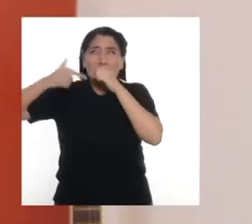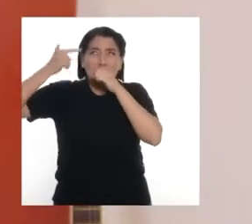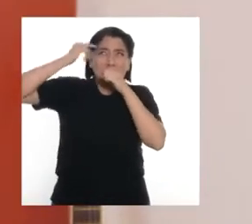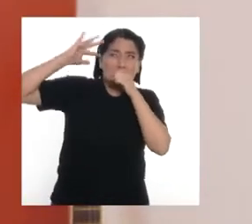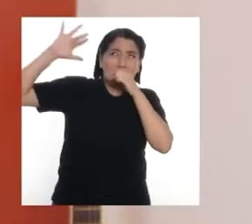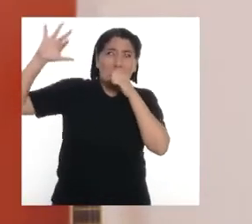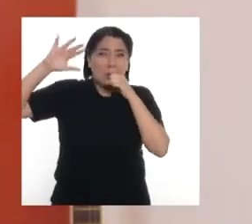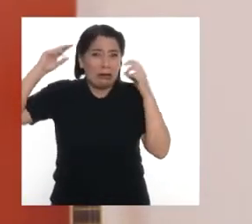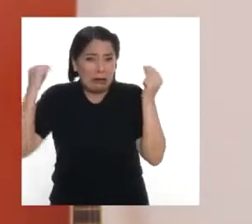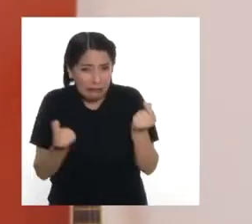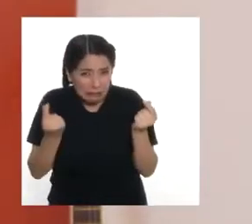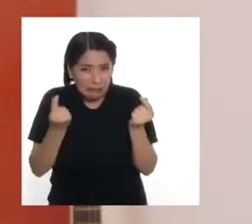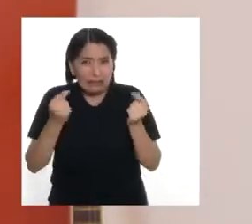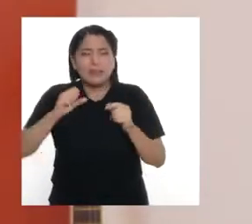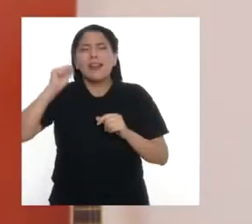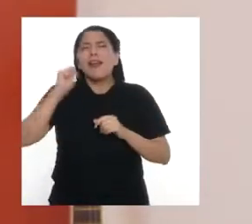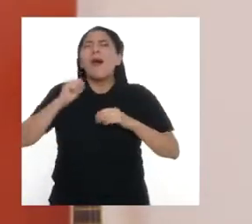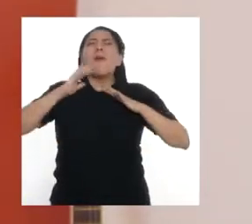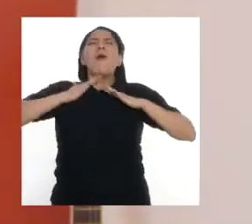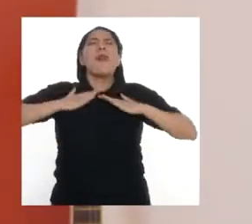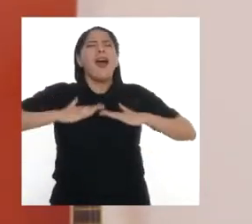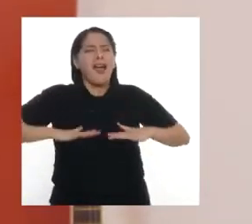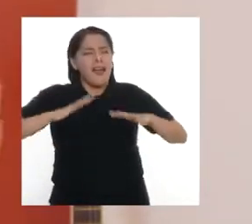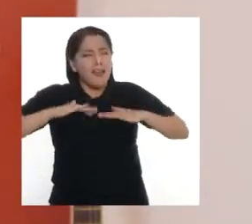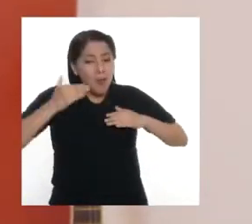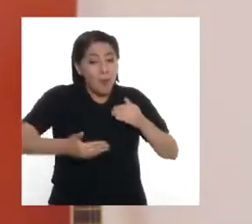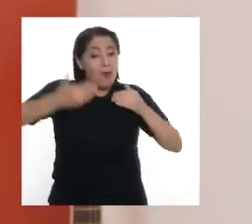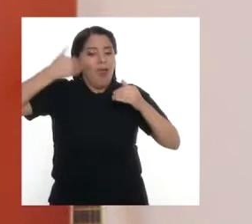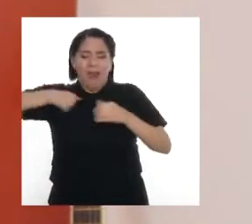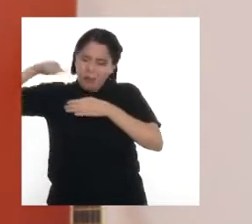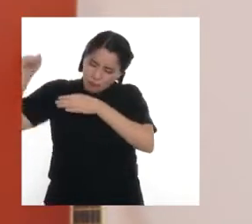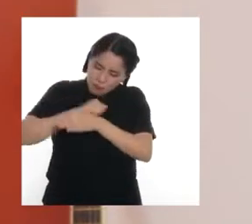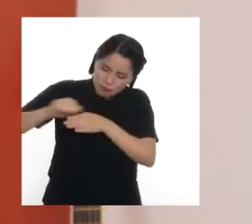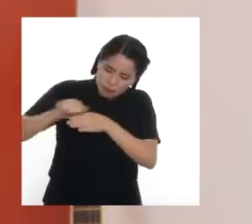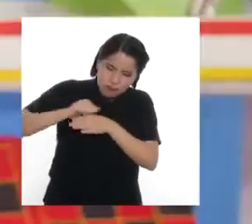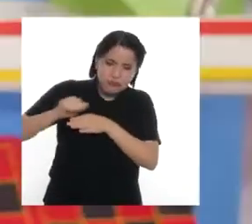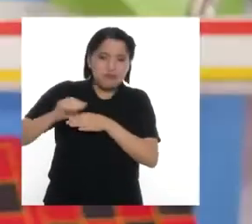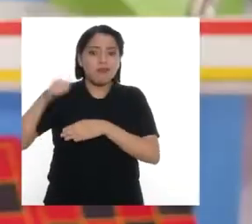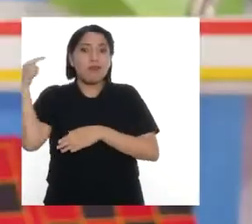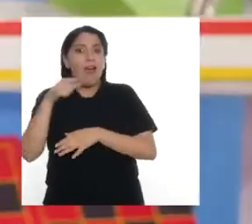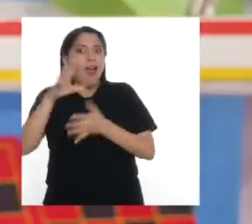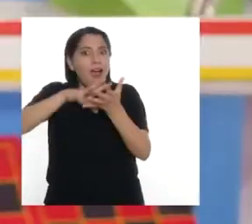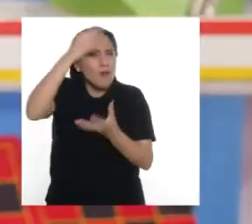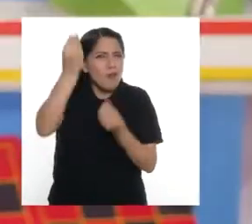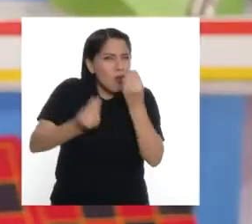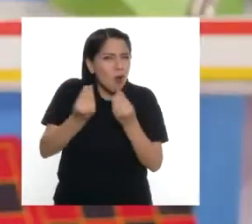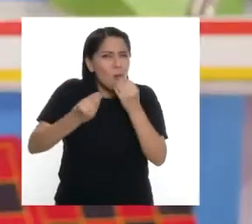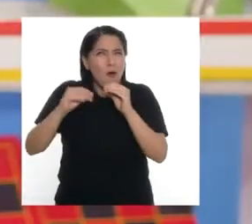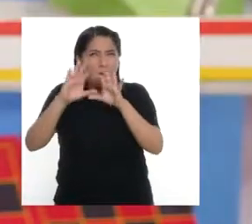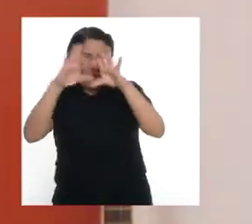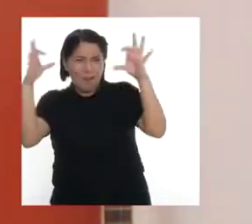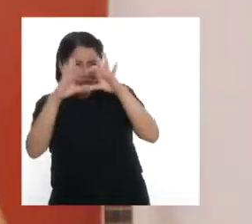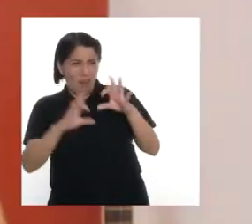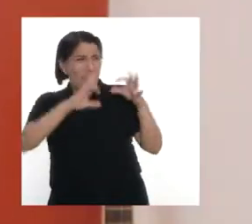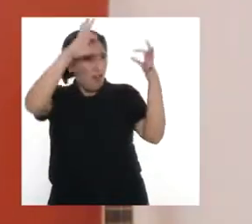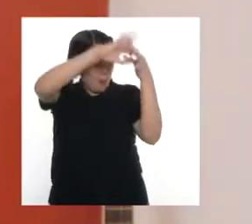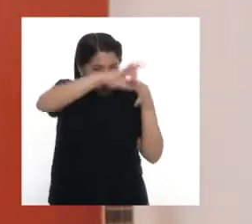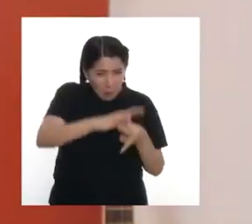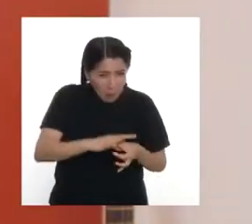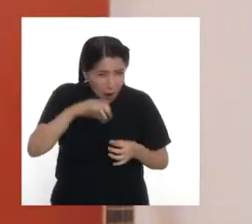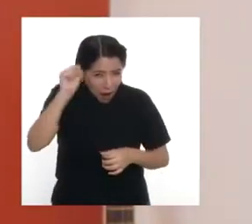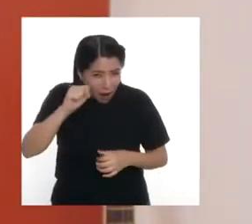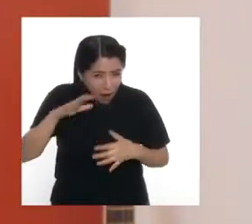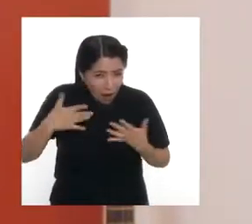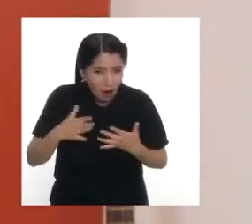Sí, pero tranquilo, porque antes nos prepararemos de la mejor manera posible. ¿Aprenderemos a hacer rimas?